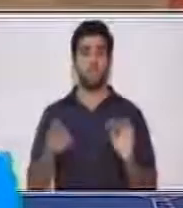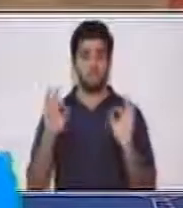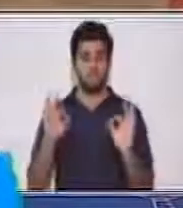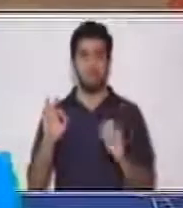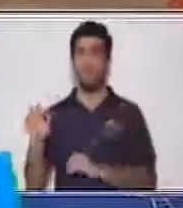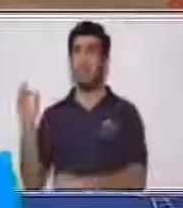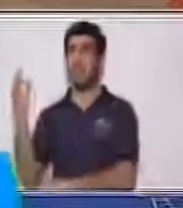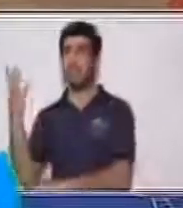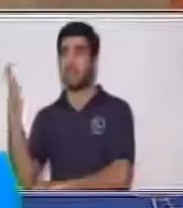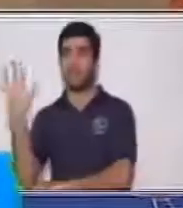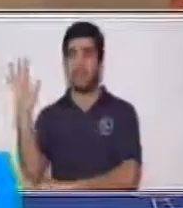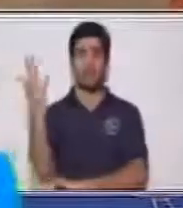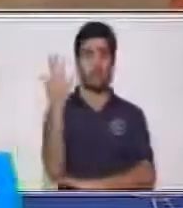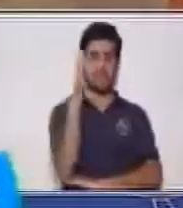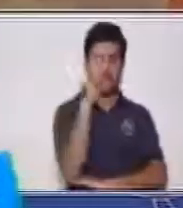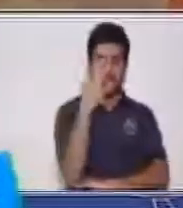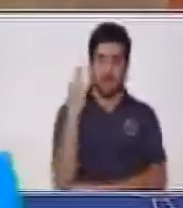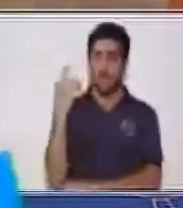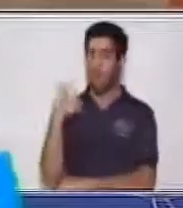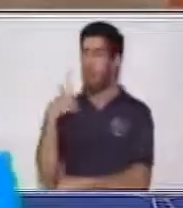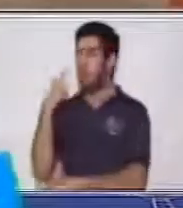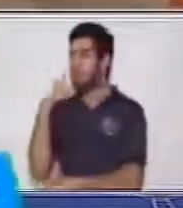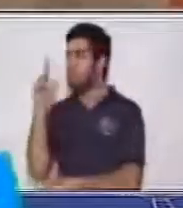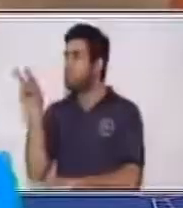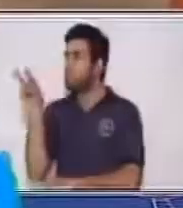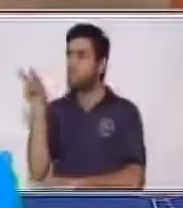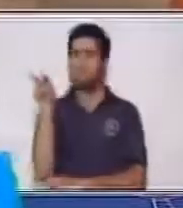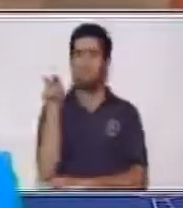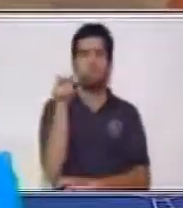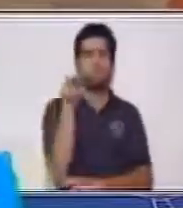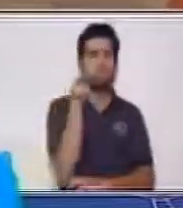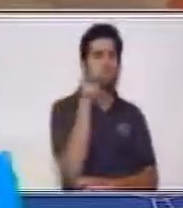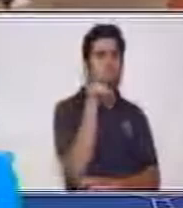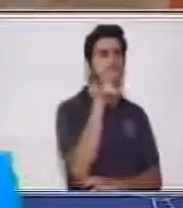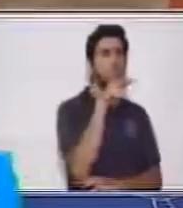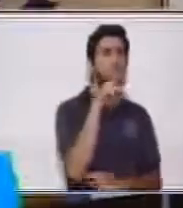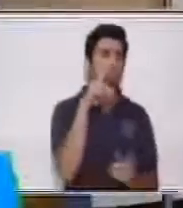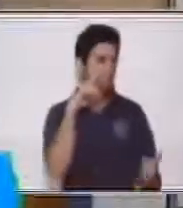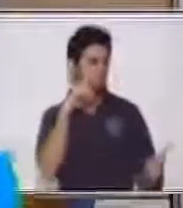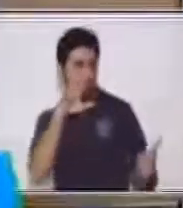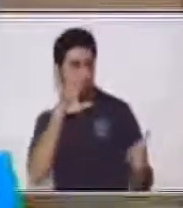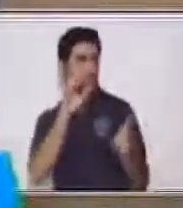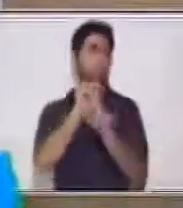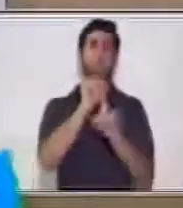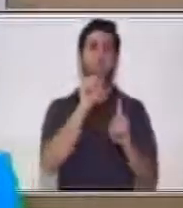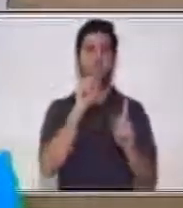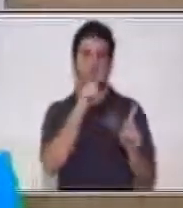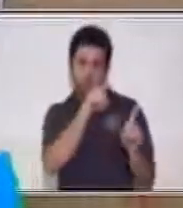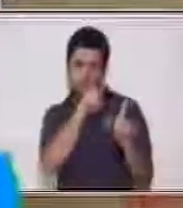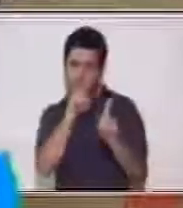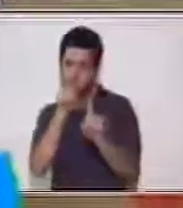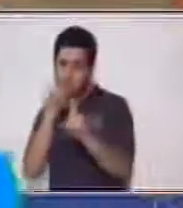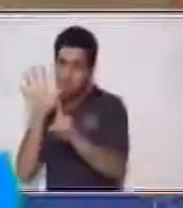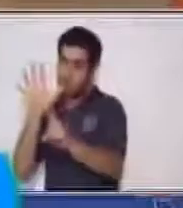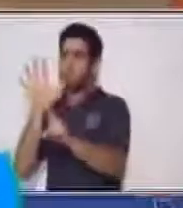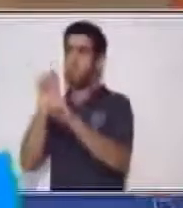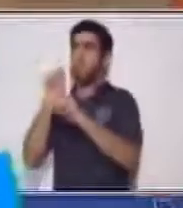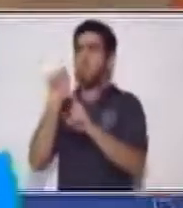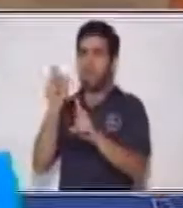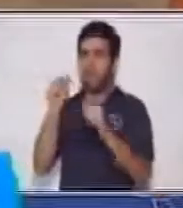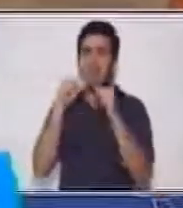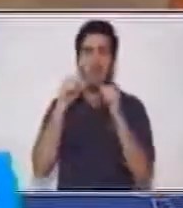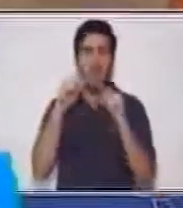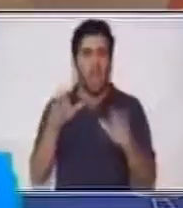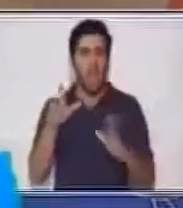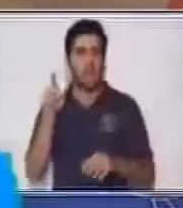la selva me encontré, en la selva me encontré un animal